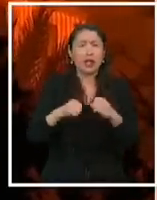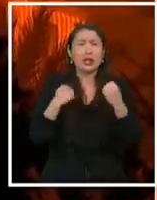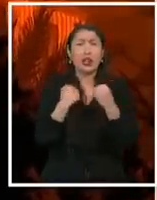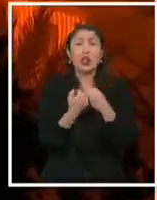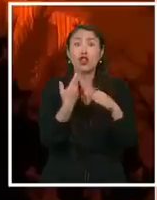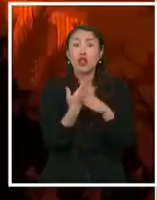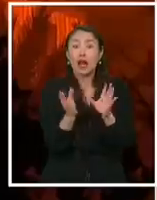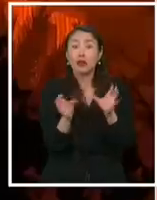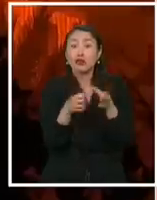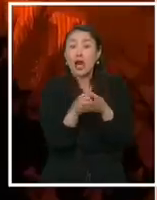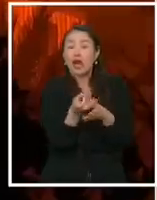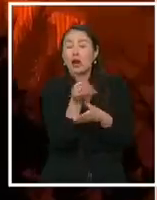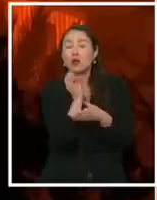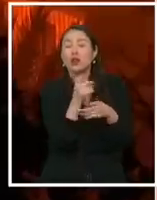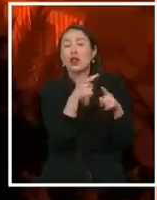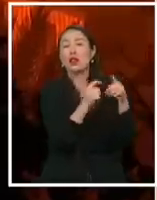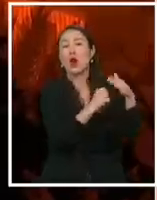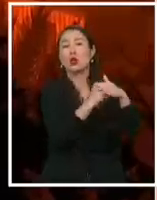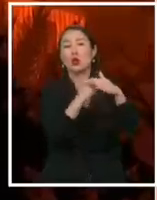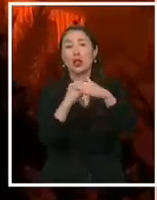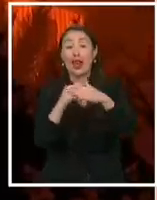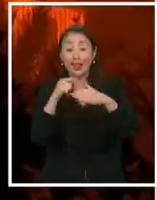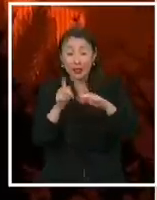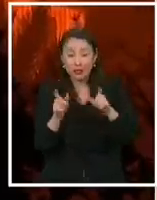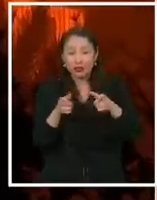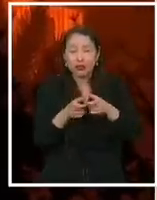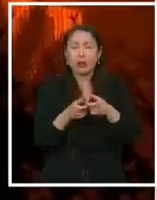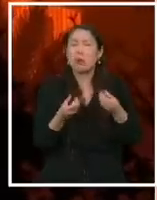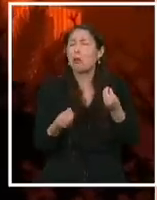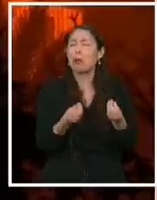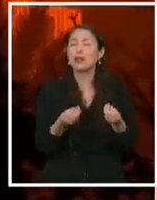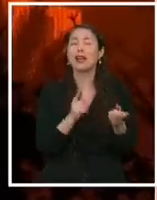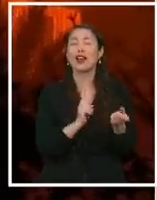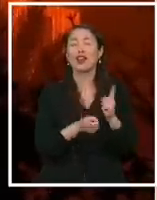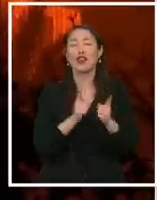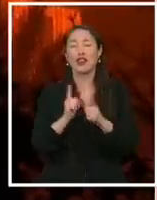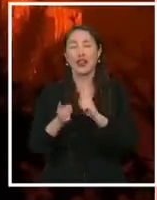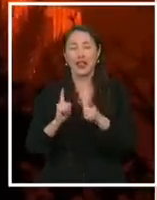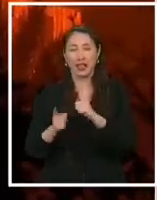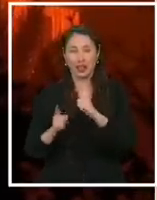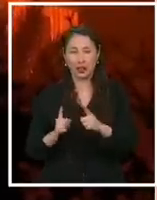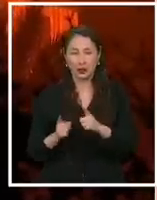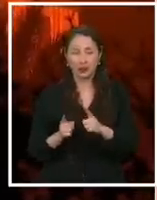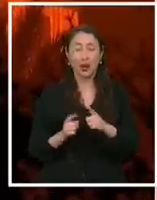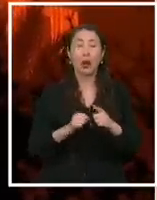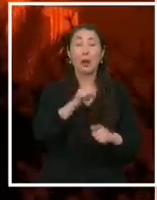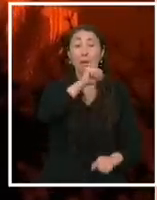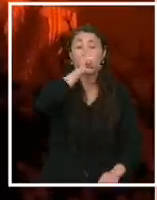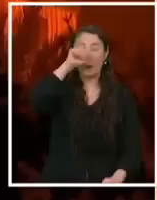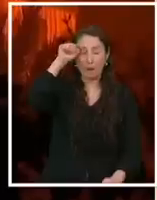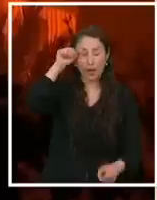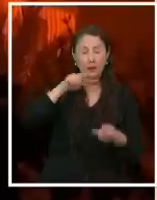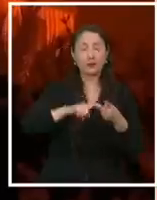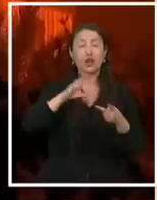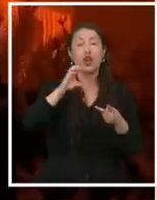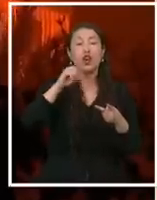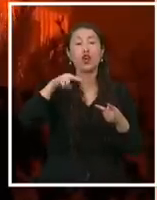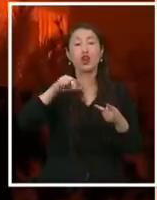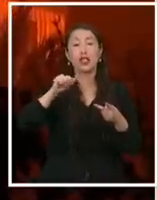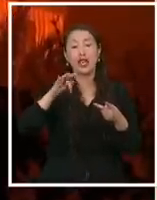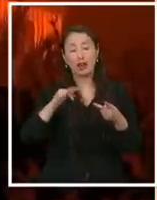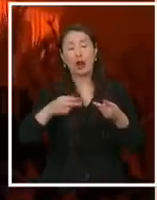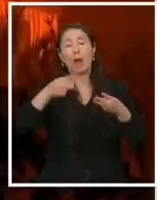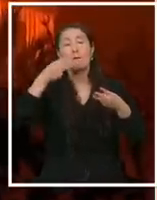autoridades. Es el punto de comando donde se están coordinando personal de bomberos, CONAF, ONEMI del